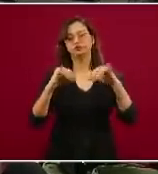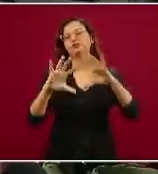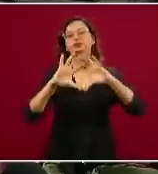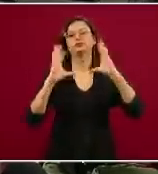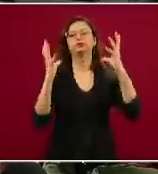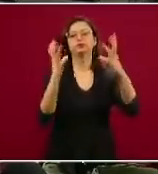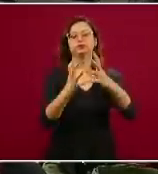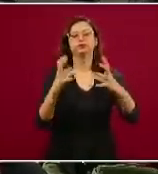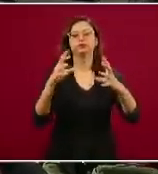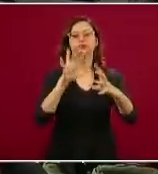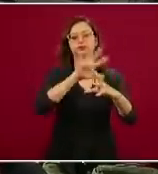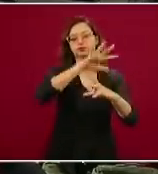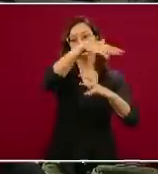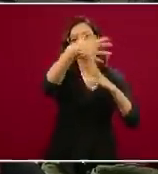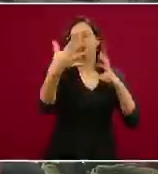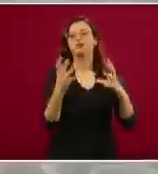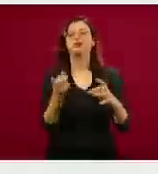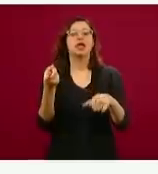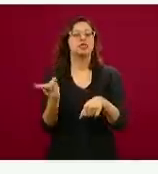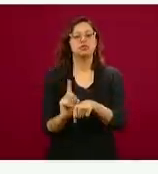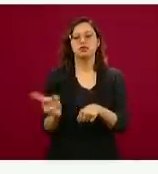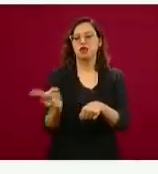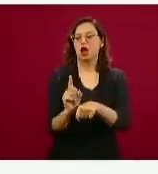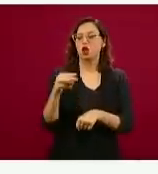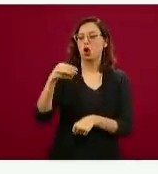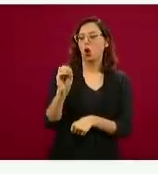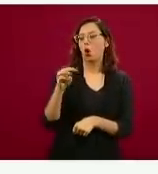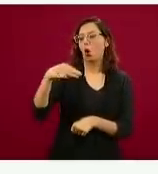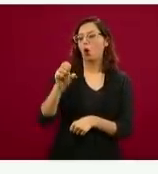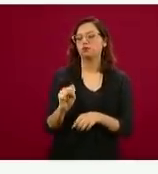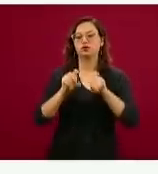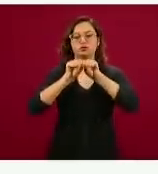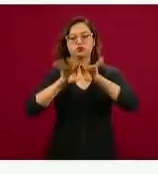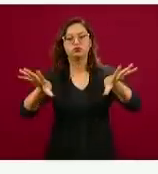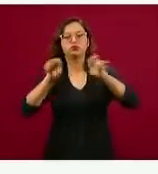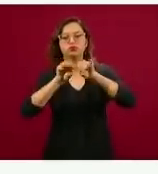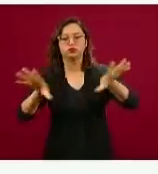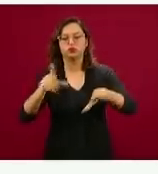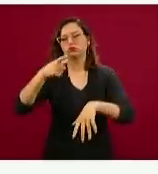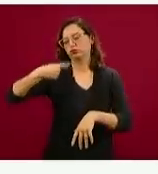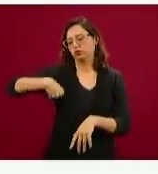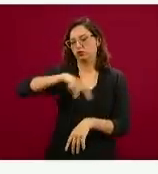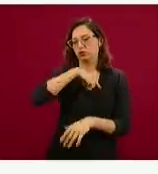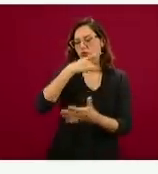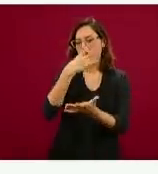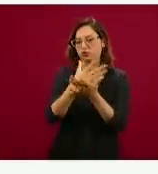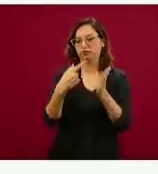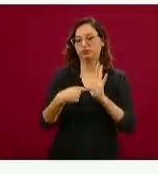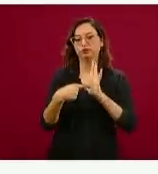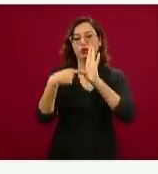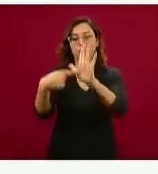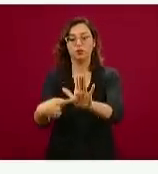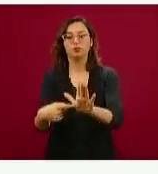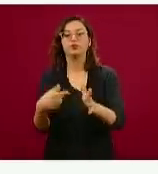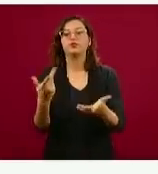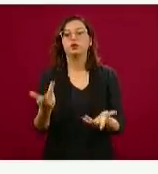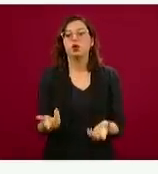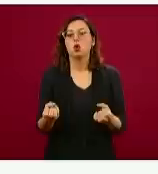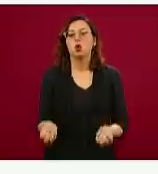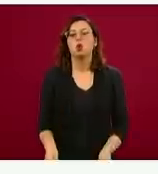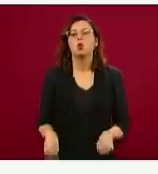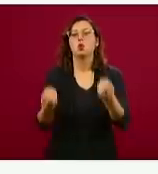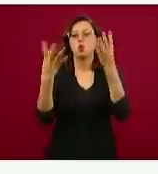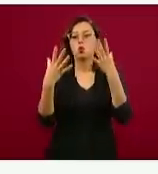replicamos para fines de coordinación o comunicación, y se representa la situación actual de la distribución del